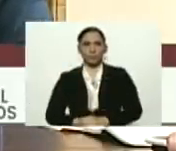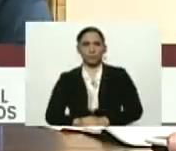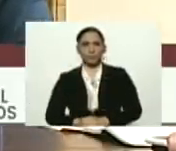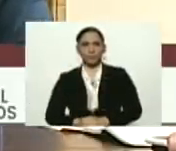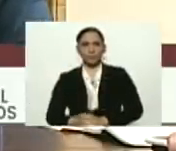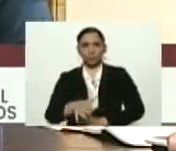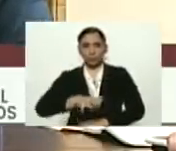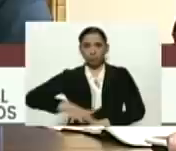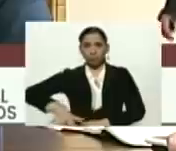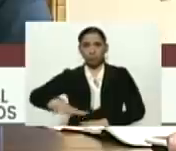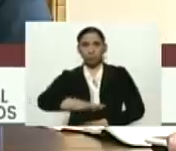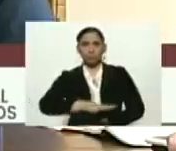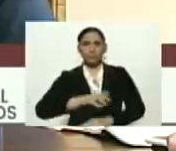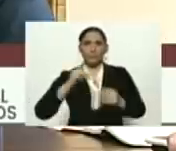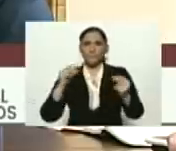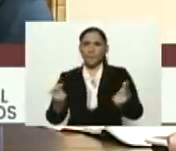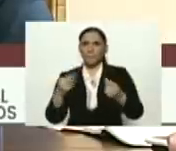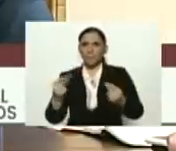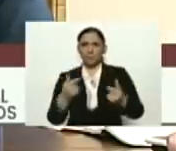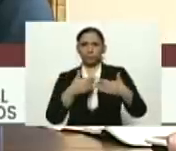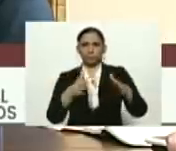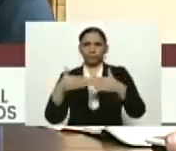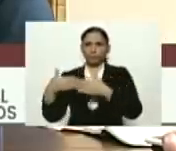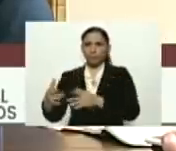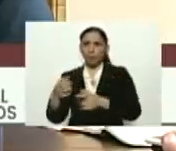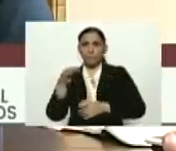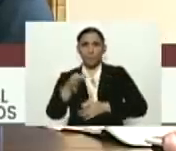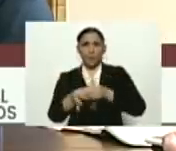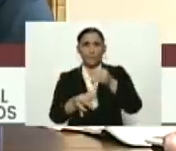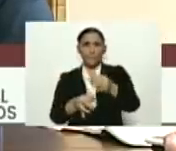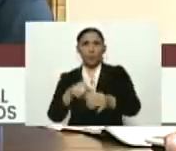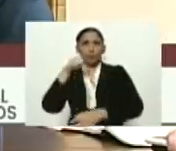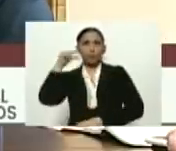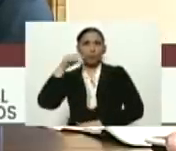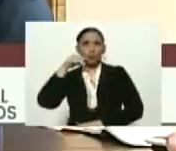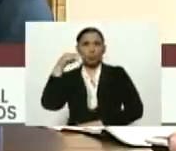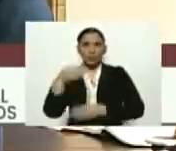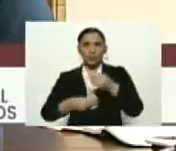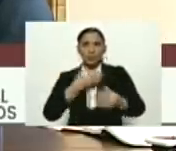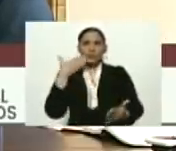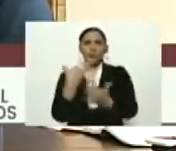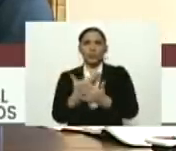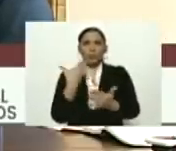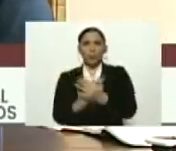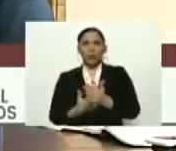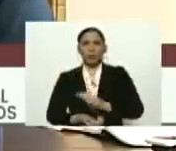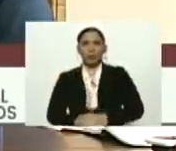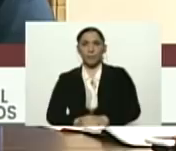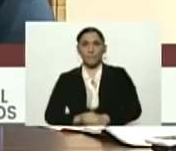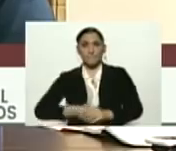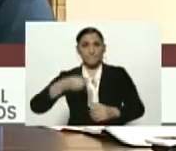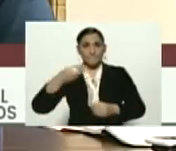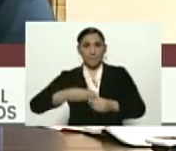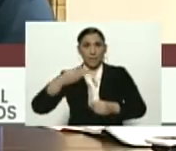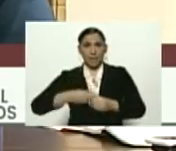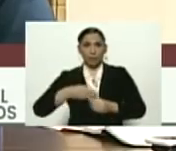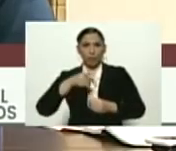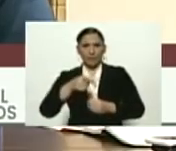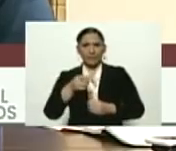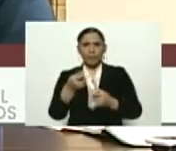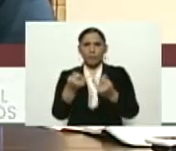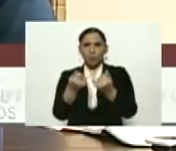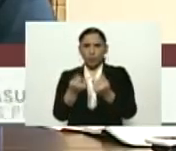el campo de la reactivación del Sucre, y se ha hecho una propuesta de que el petro sea la moneda